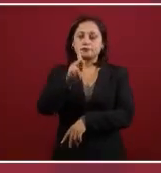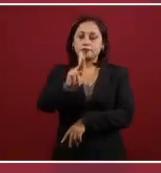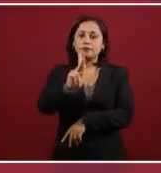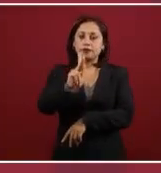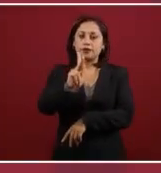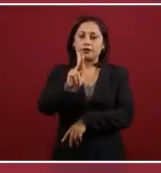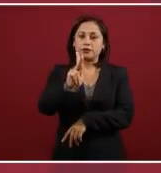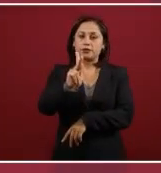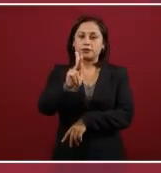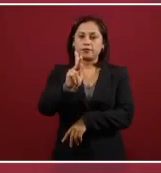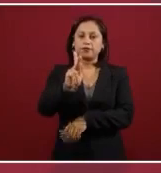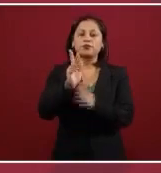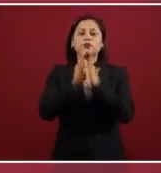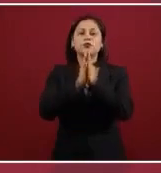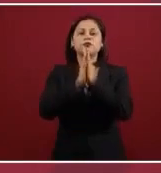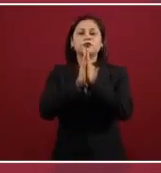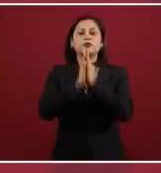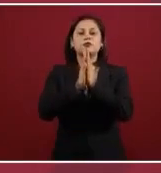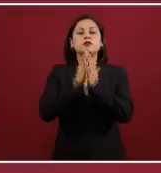que comprendan